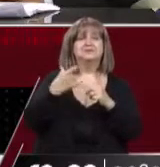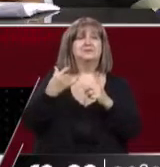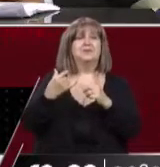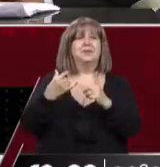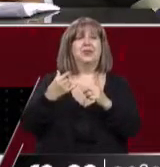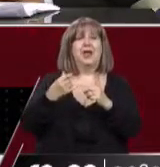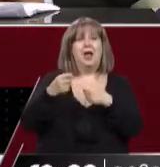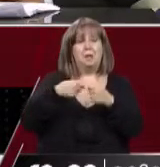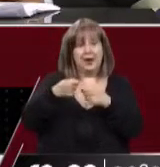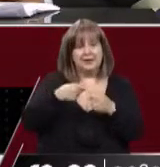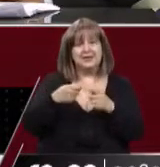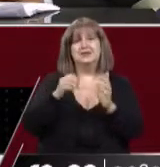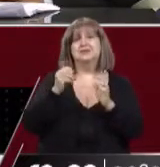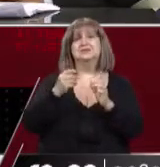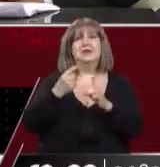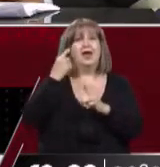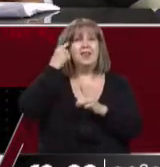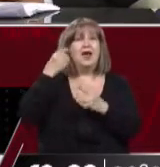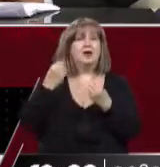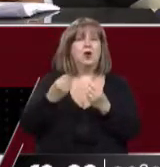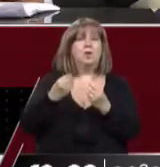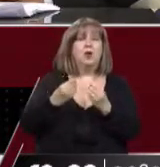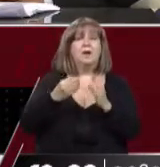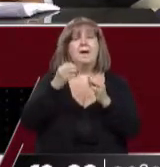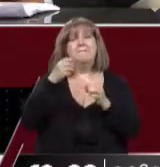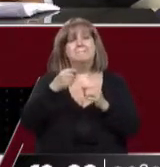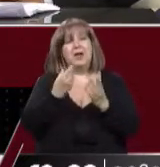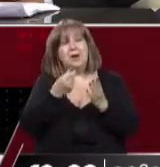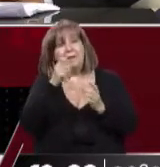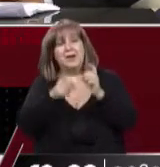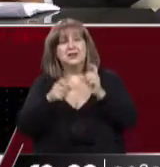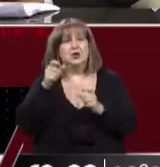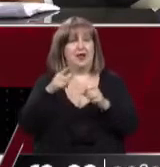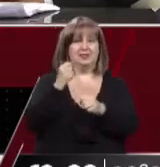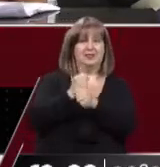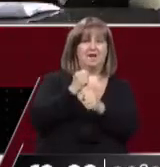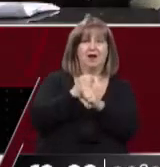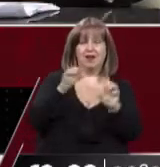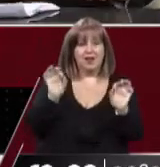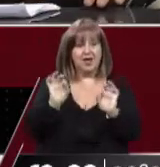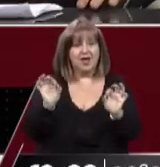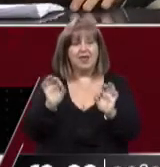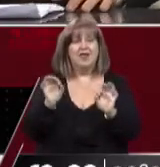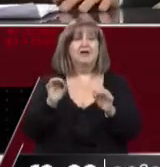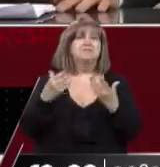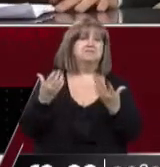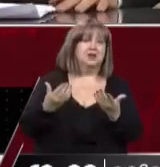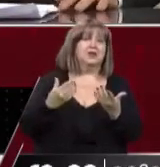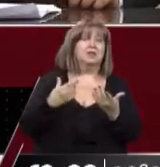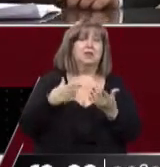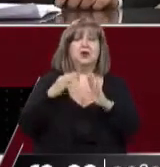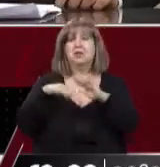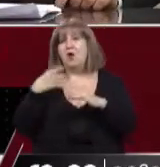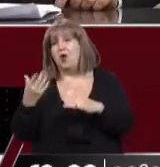ejecutoras, se sumaban empresas con la idea de ir tomando, captando esa capacidad de trabajo que no